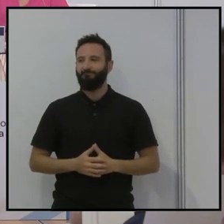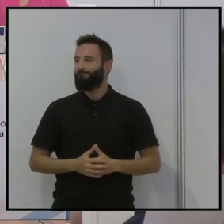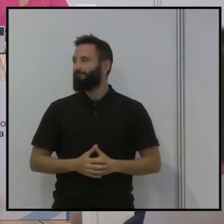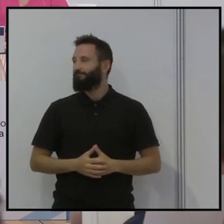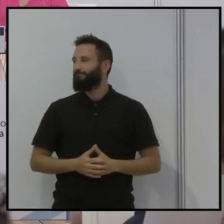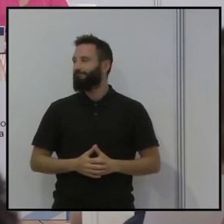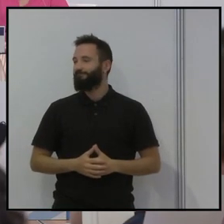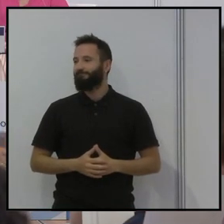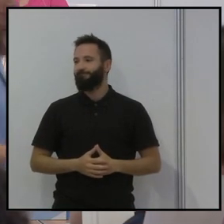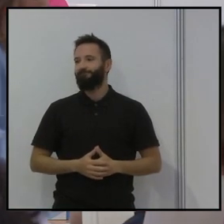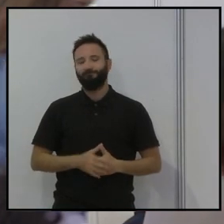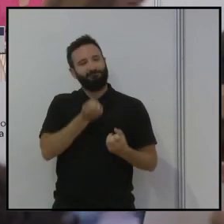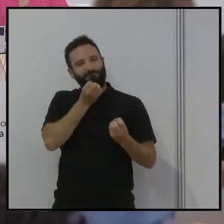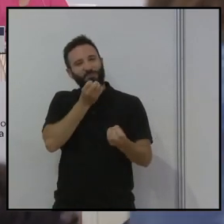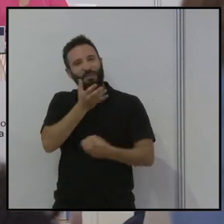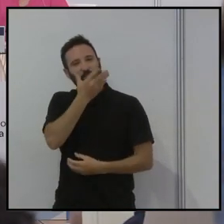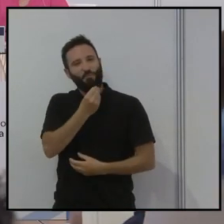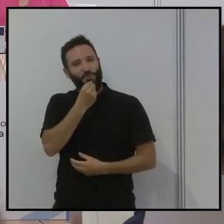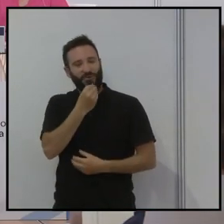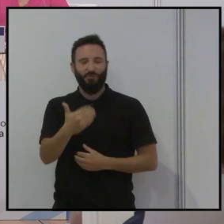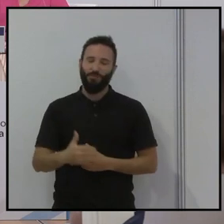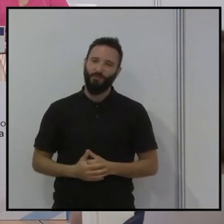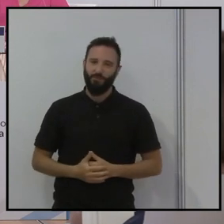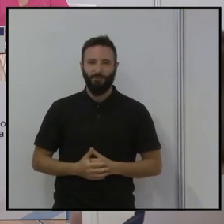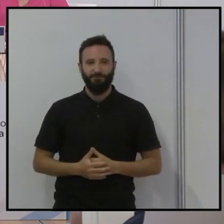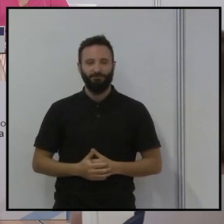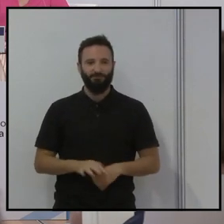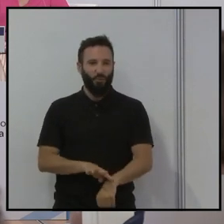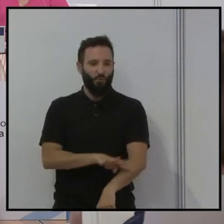Qué bueno. Comentario tan hermoso. Gracias.